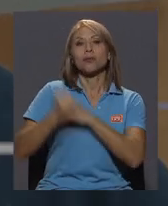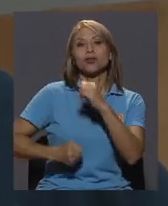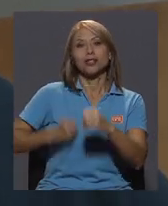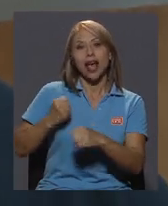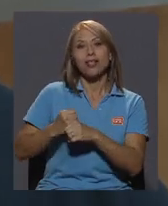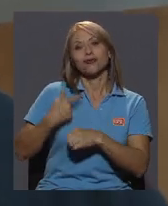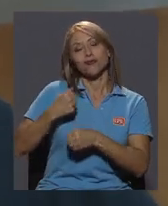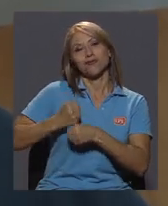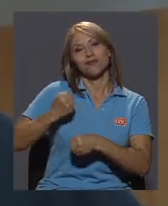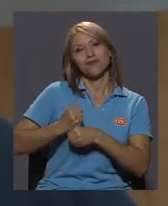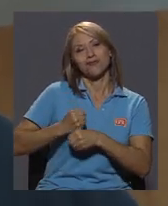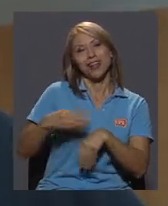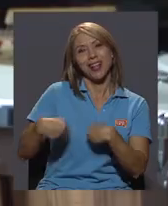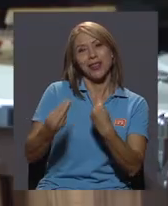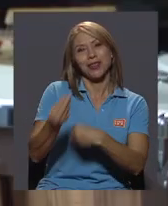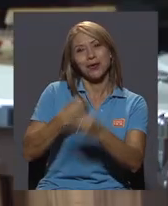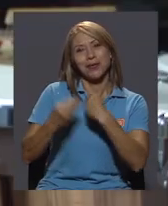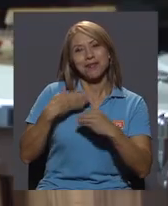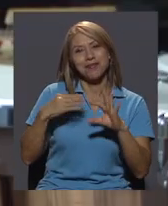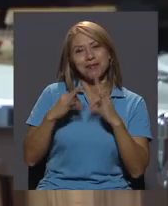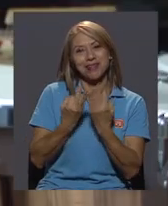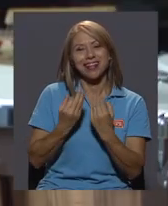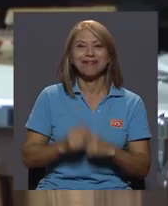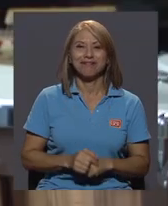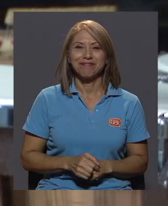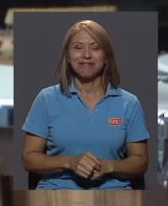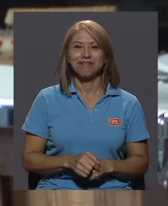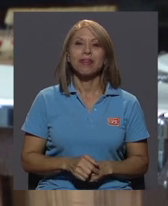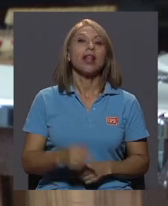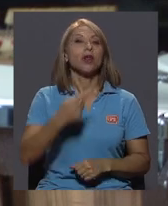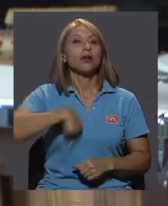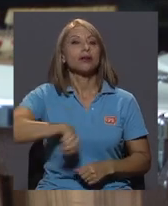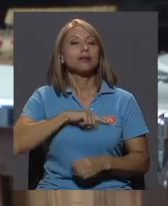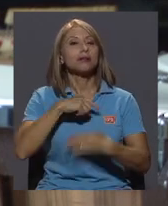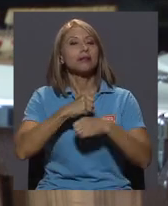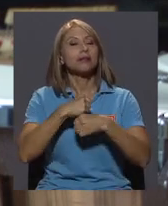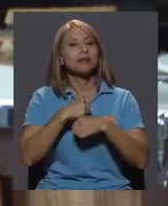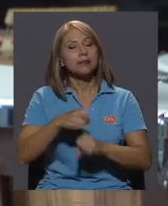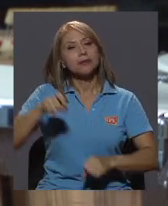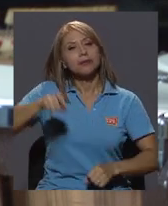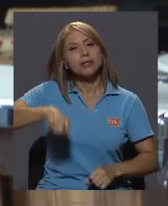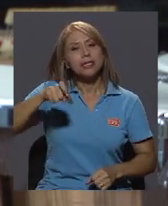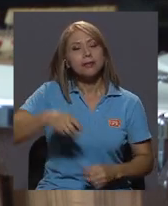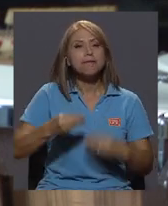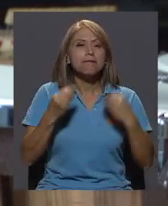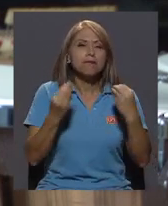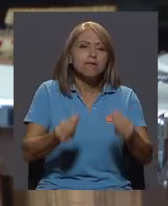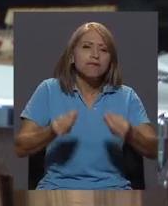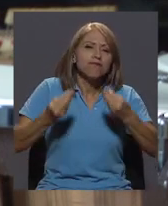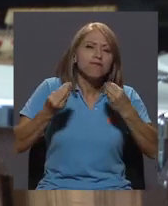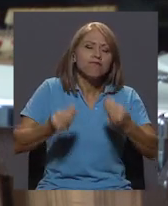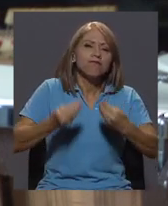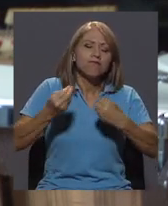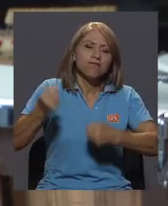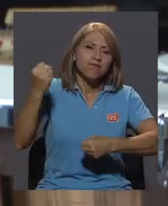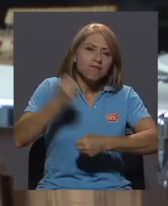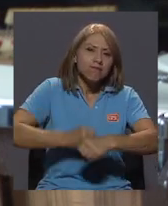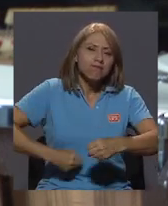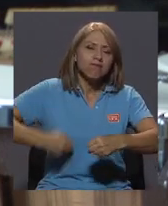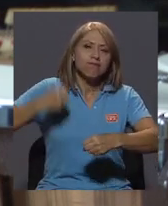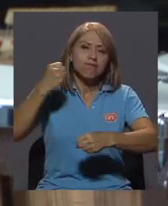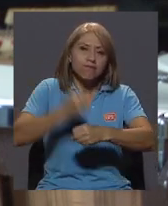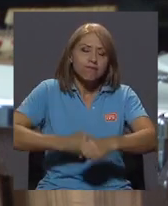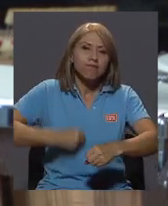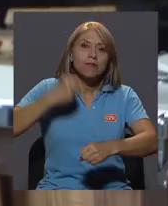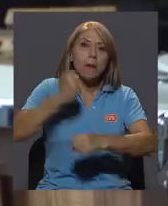le doy de comer a mi familia. Pero lo que nosotros hacemos requiere de mucho, mucho, mucho trabajo, pero